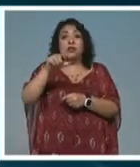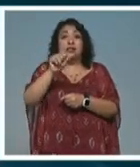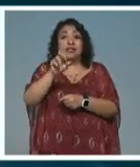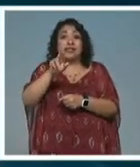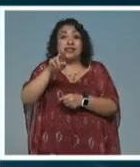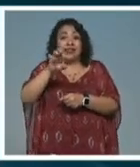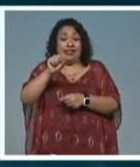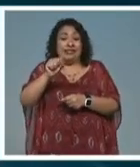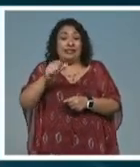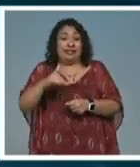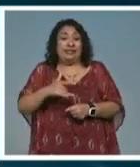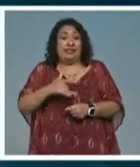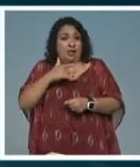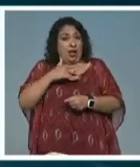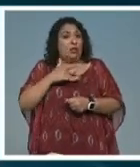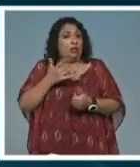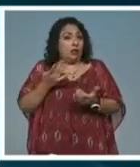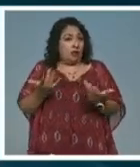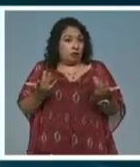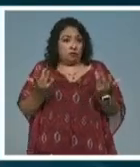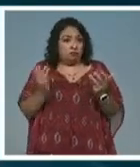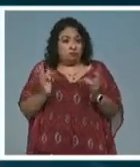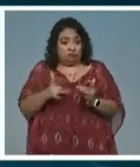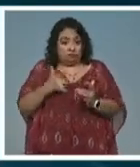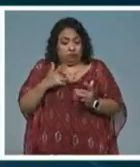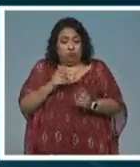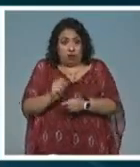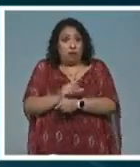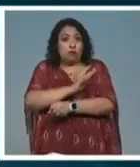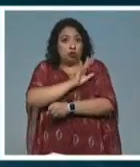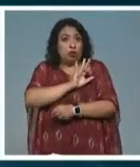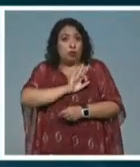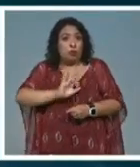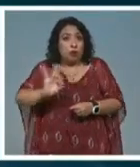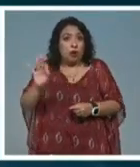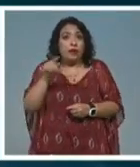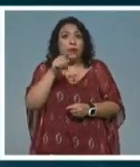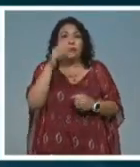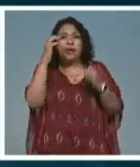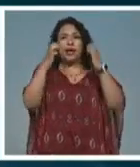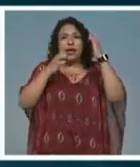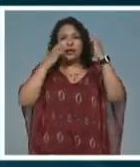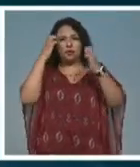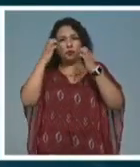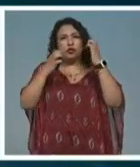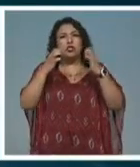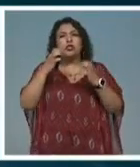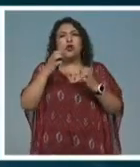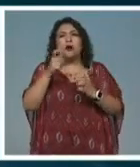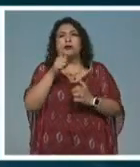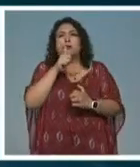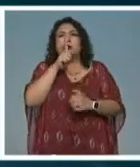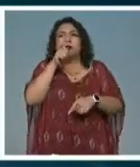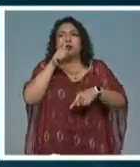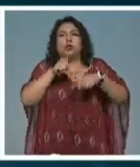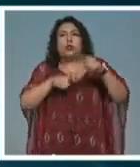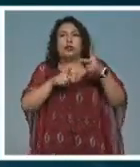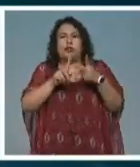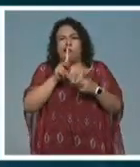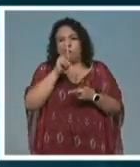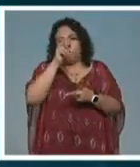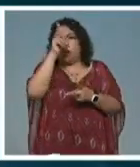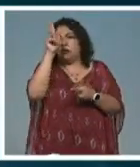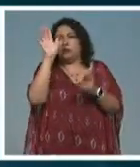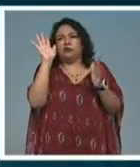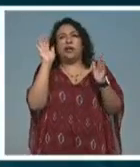sintientes, capaces de sentir algunas emociones. La exposición Revocar el silencio, la violencia,